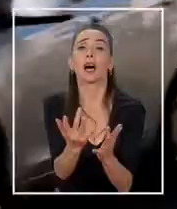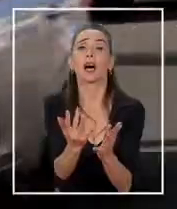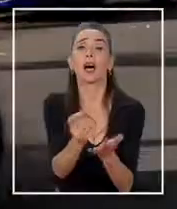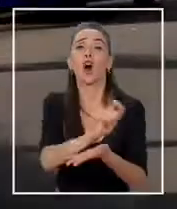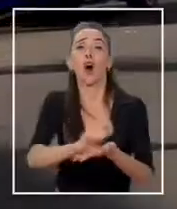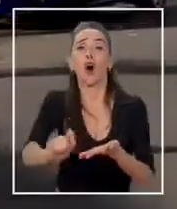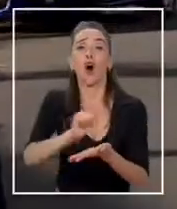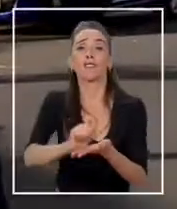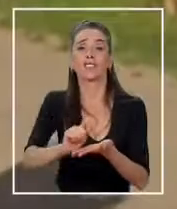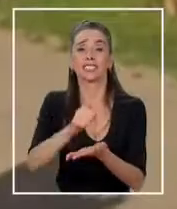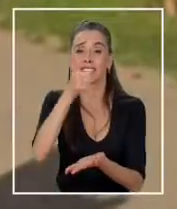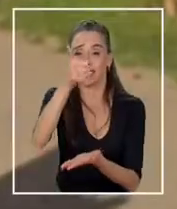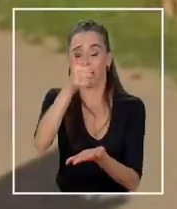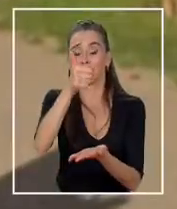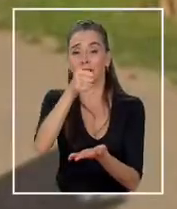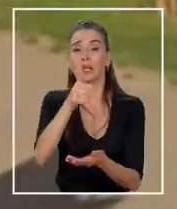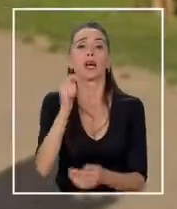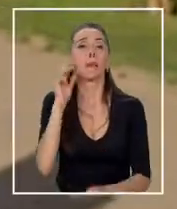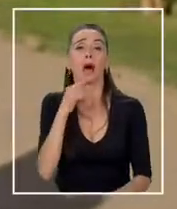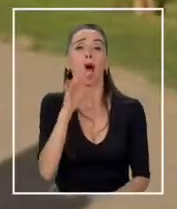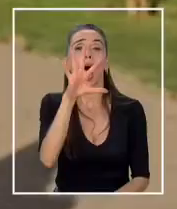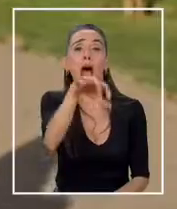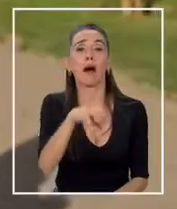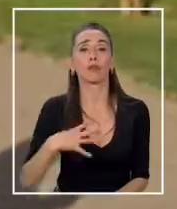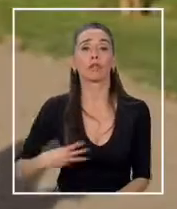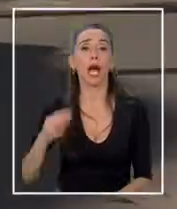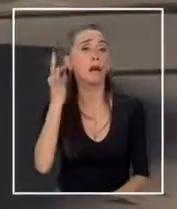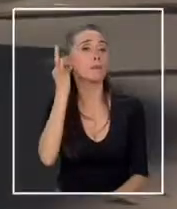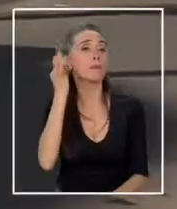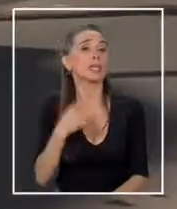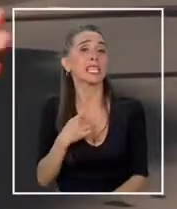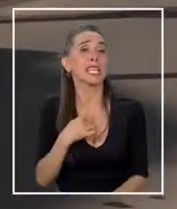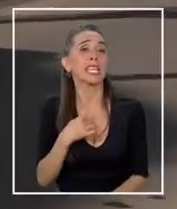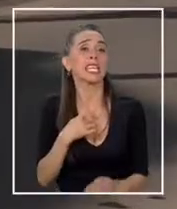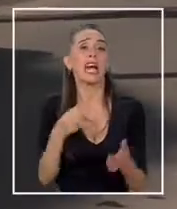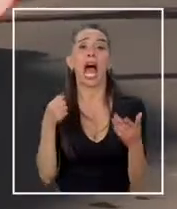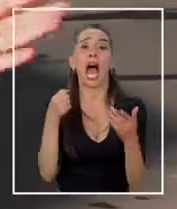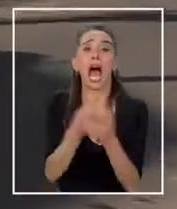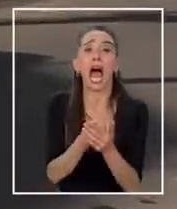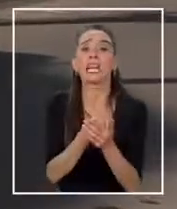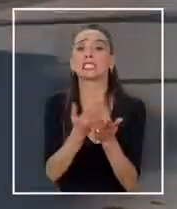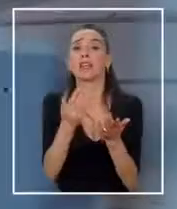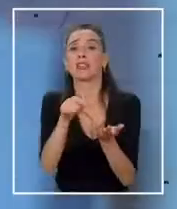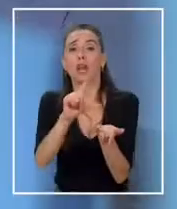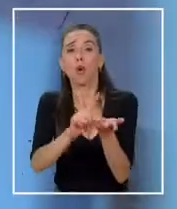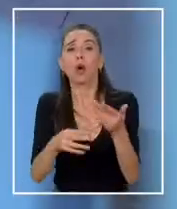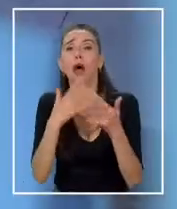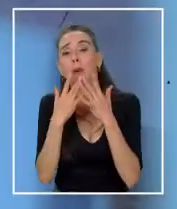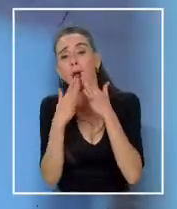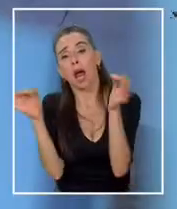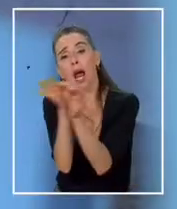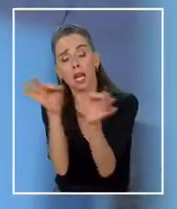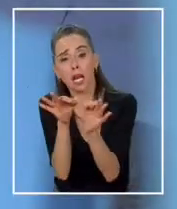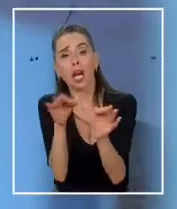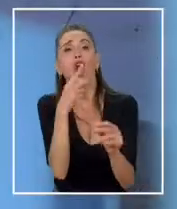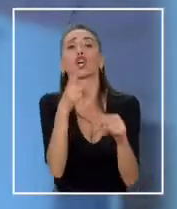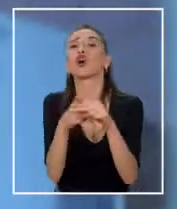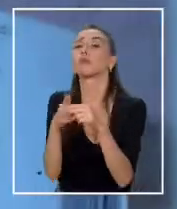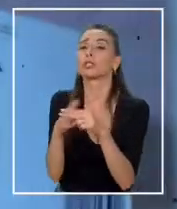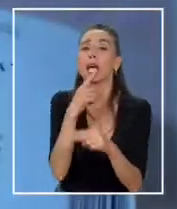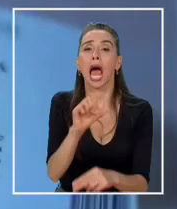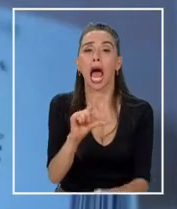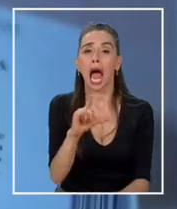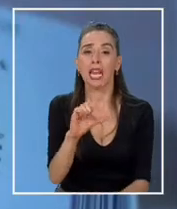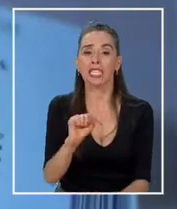a la oficina central. Mi mamá le dice, vengo a buscar a una hija que tuvo un accidente en tal lugar y bla, bla, bla. Le dijo, ¿ya el nombre? Le